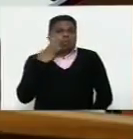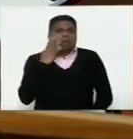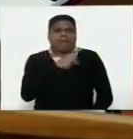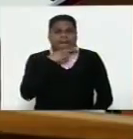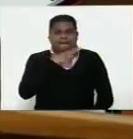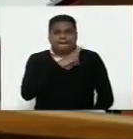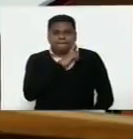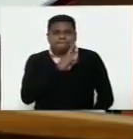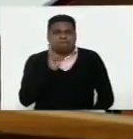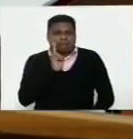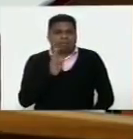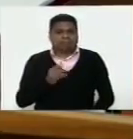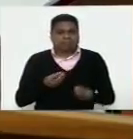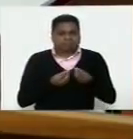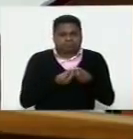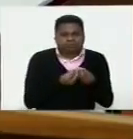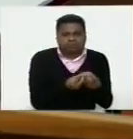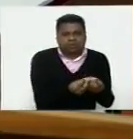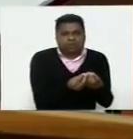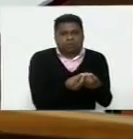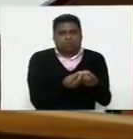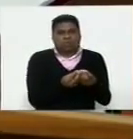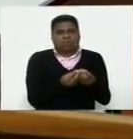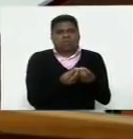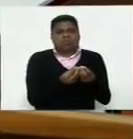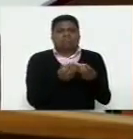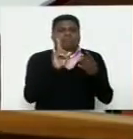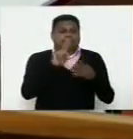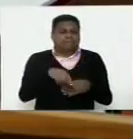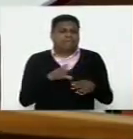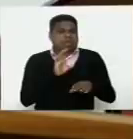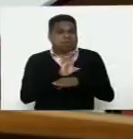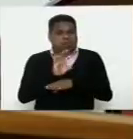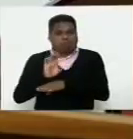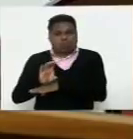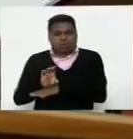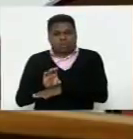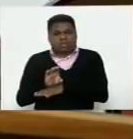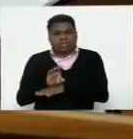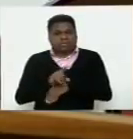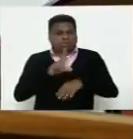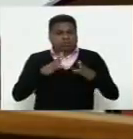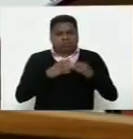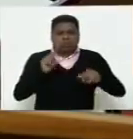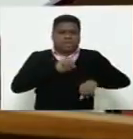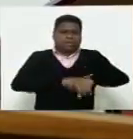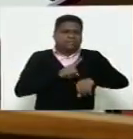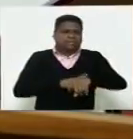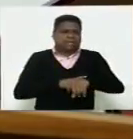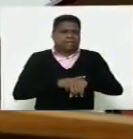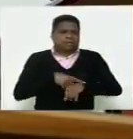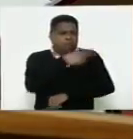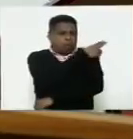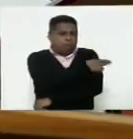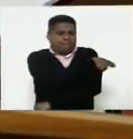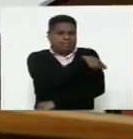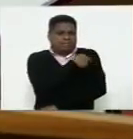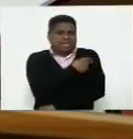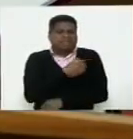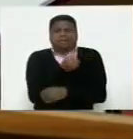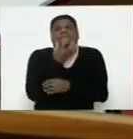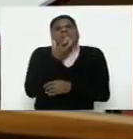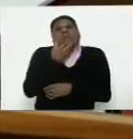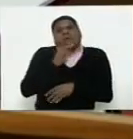y el posparto. Así como a su alojamiento conjunto durante todo el tiempo de hospitalización, salvo que sea